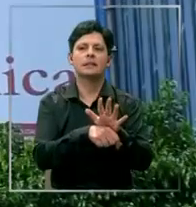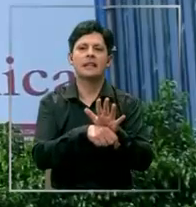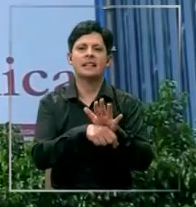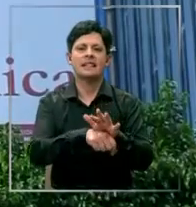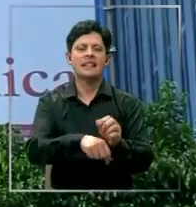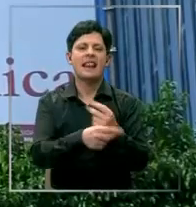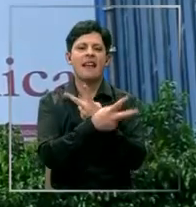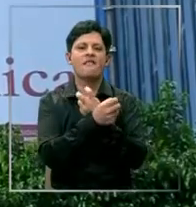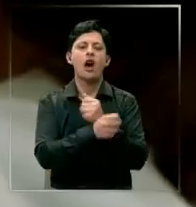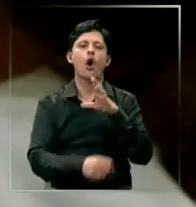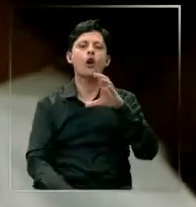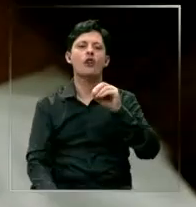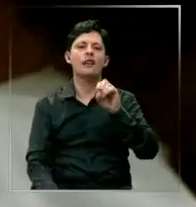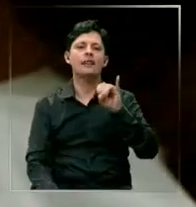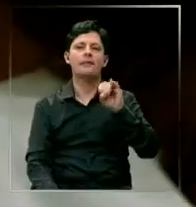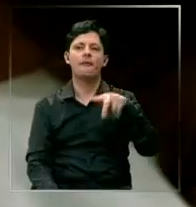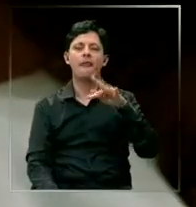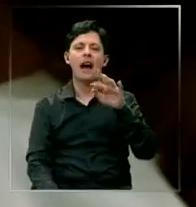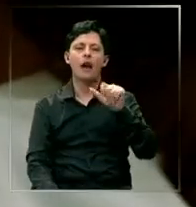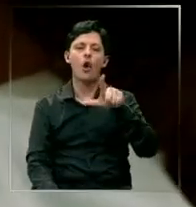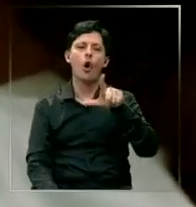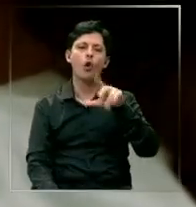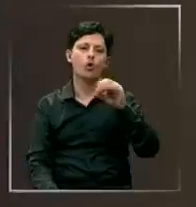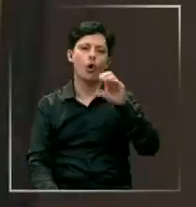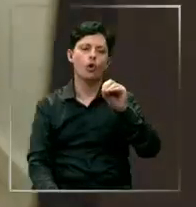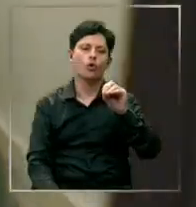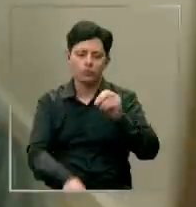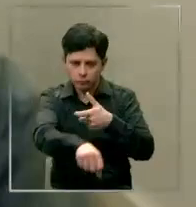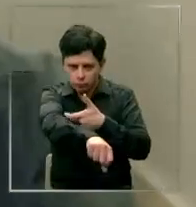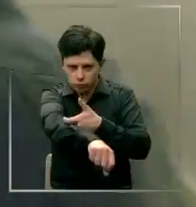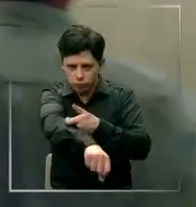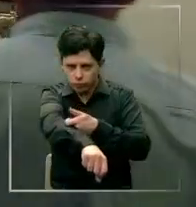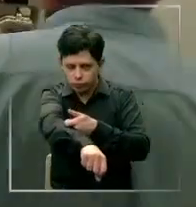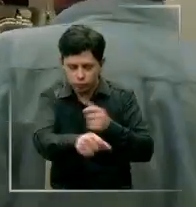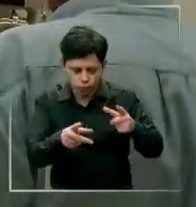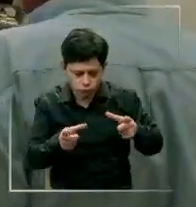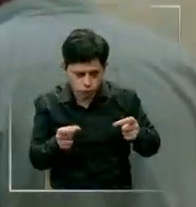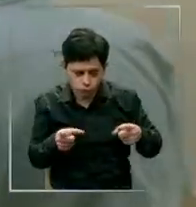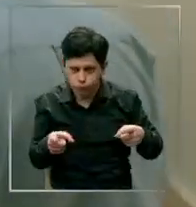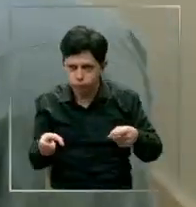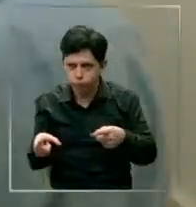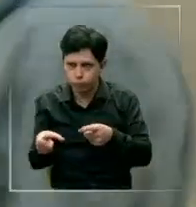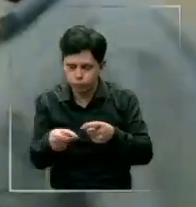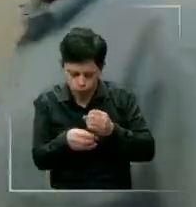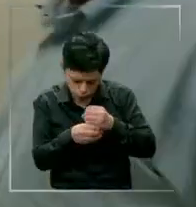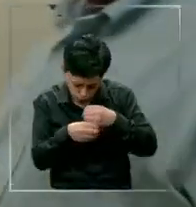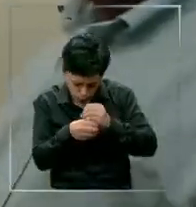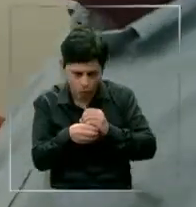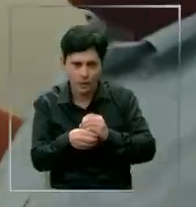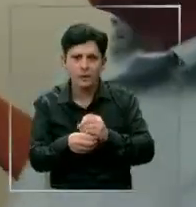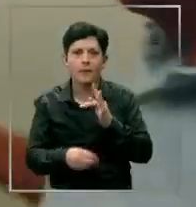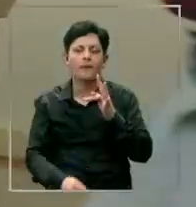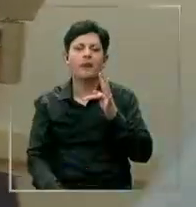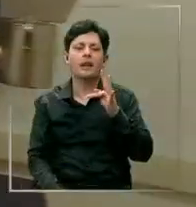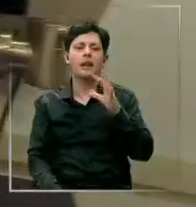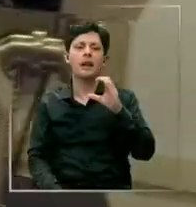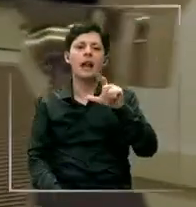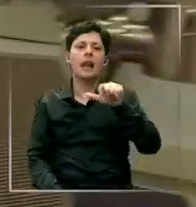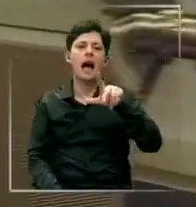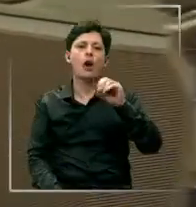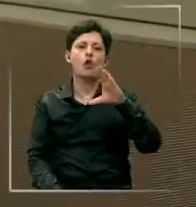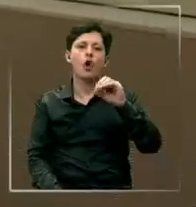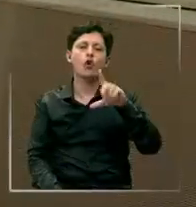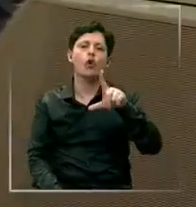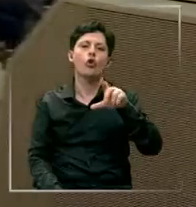bacteria Estafilococo dorado, un hallazgo que significó un vuelco respecto a lo informado 2 años antes. Estafilococo dorado es un germen